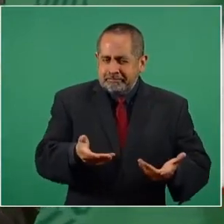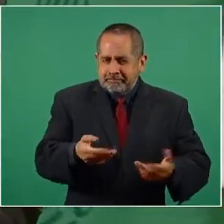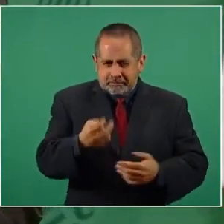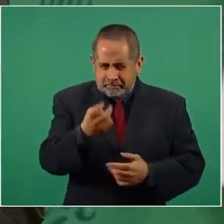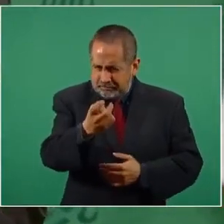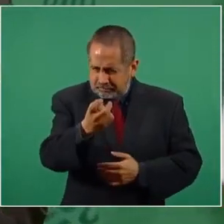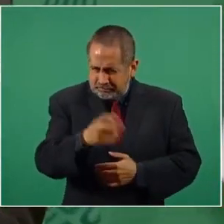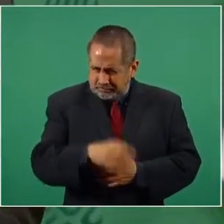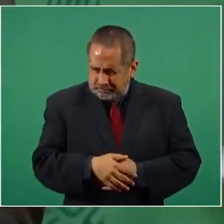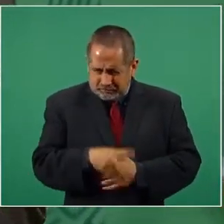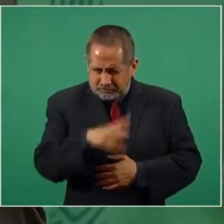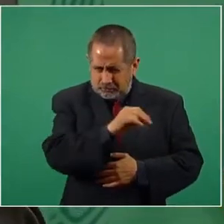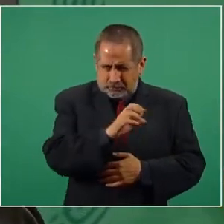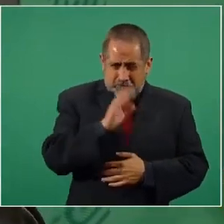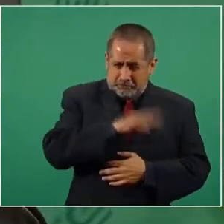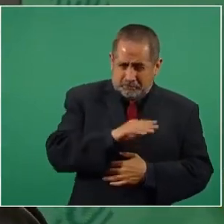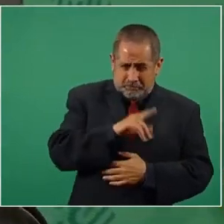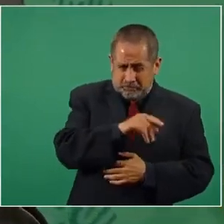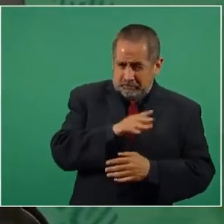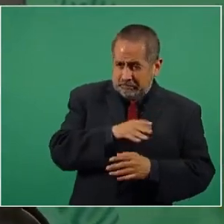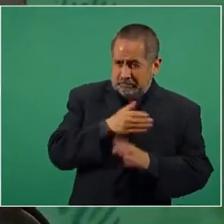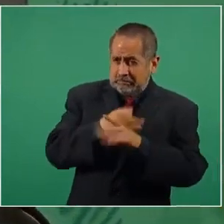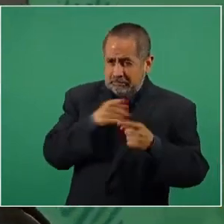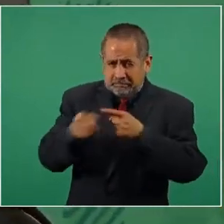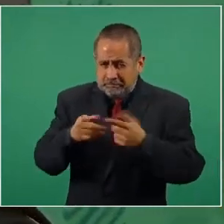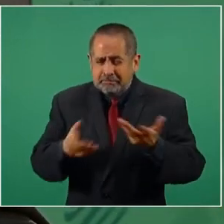¿Eso no es linchamiento?